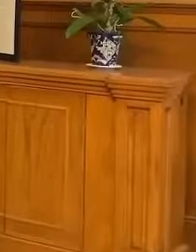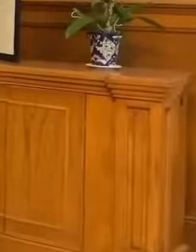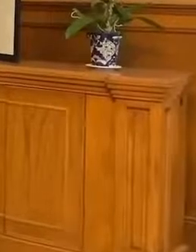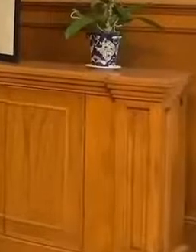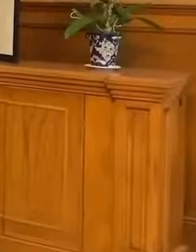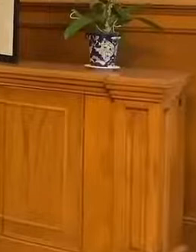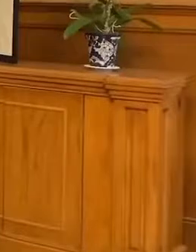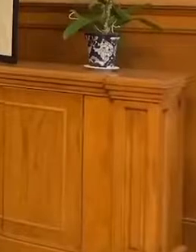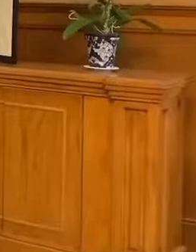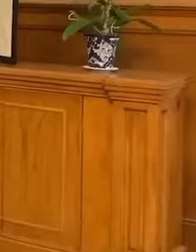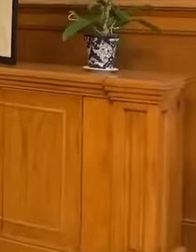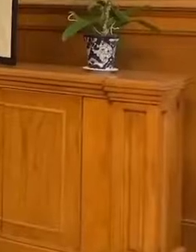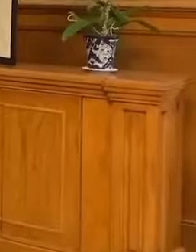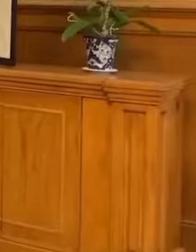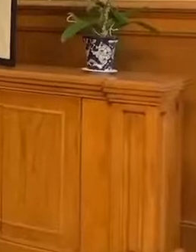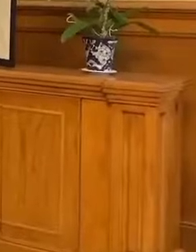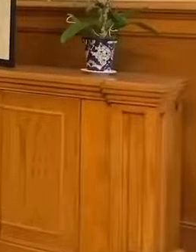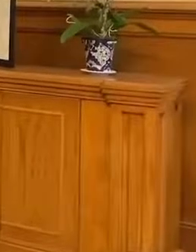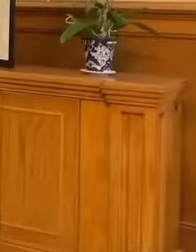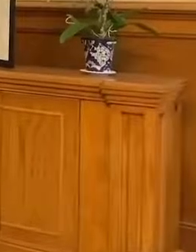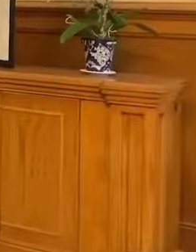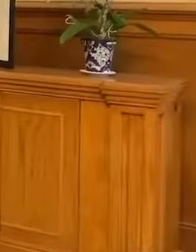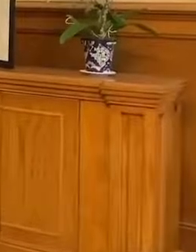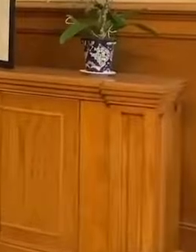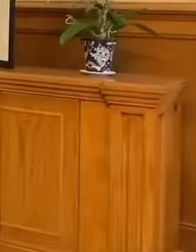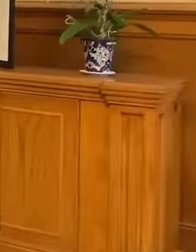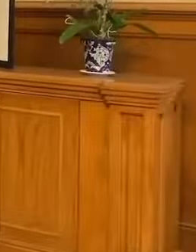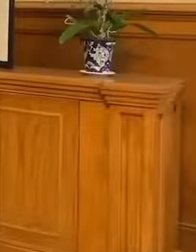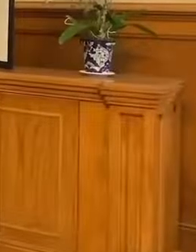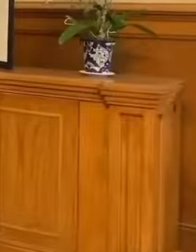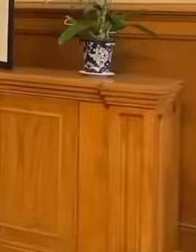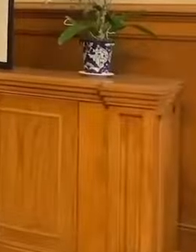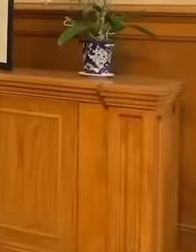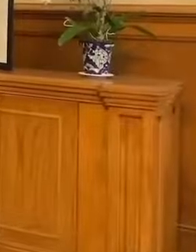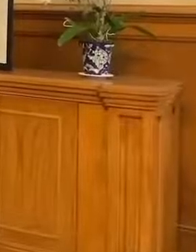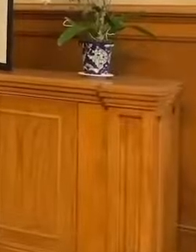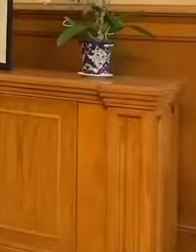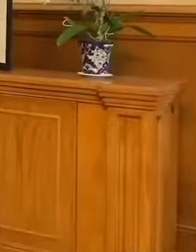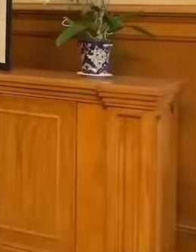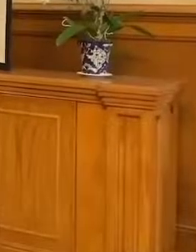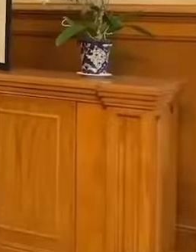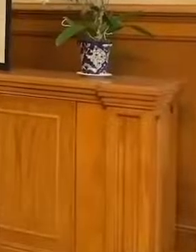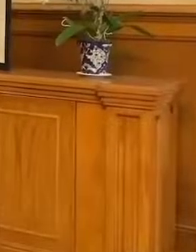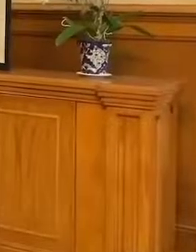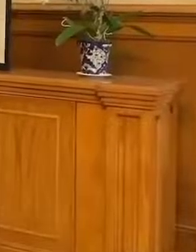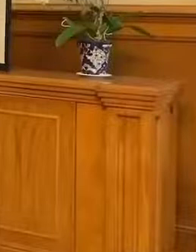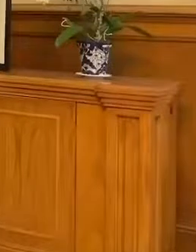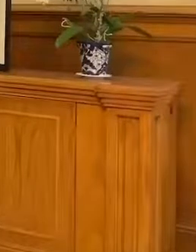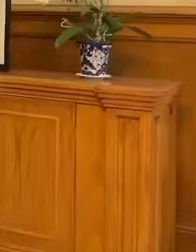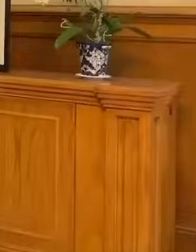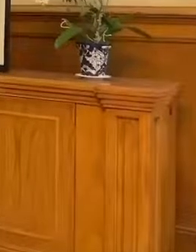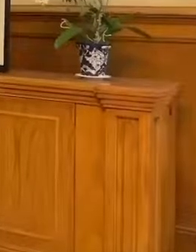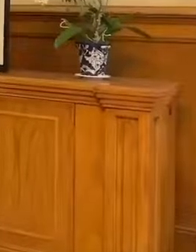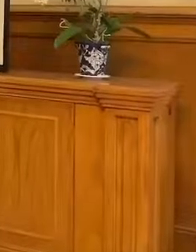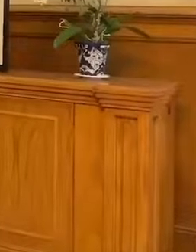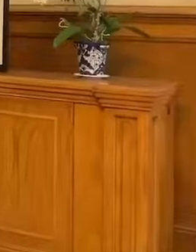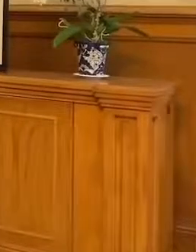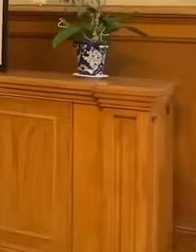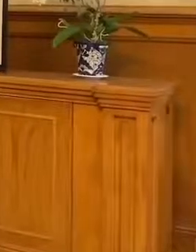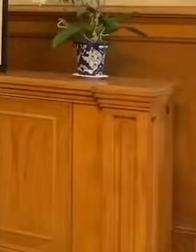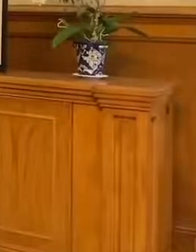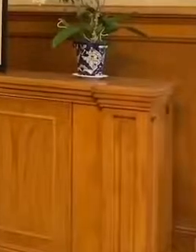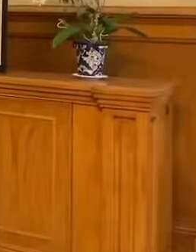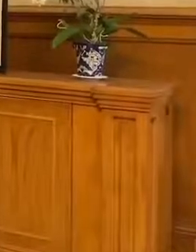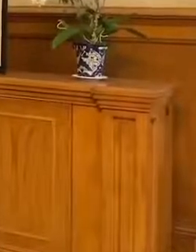pandemias. Es peor que la malaria, la corrupción. Y vamos avanzando. Por eso tenemos